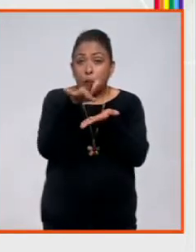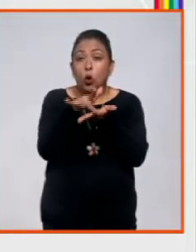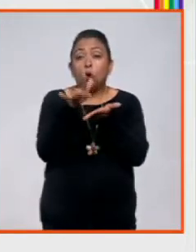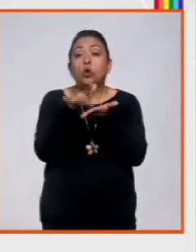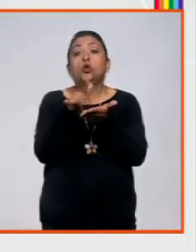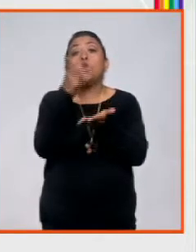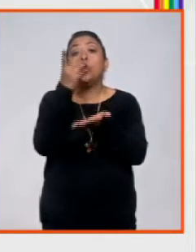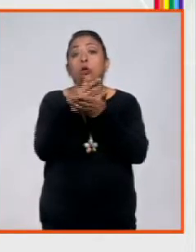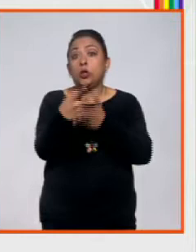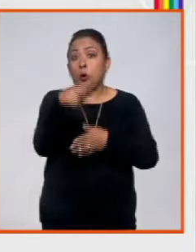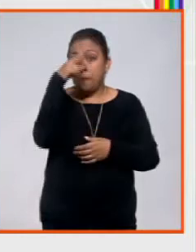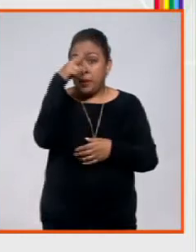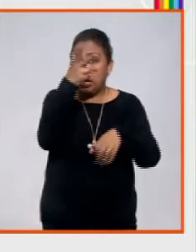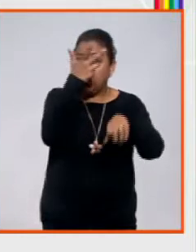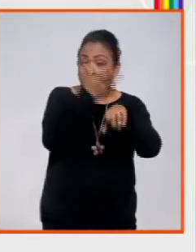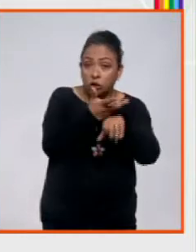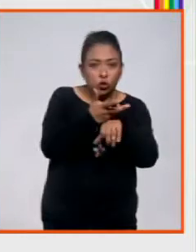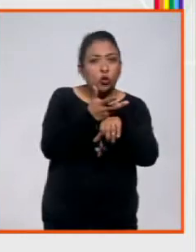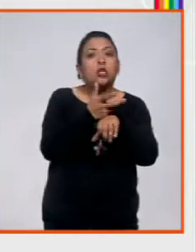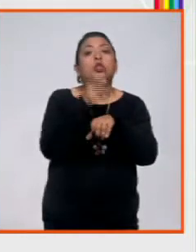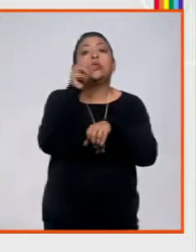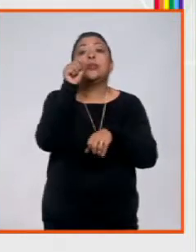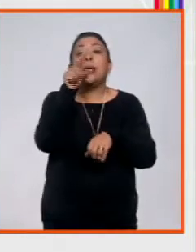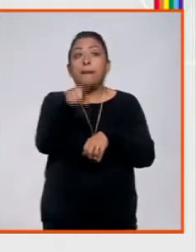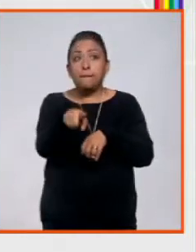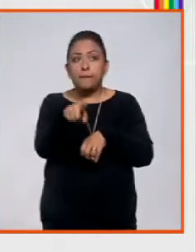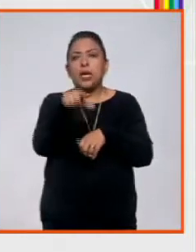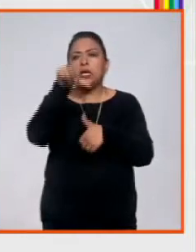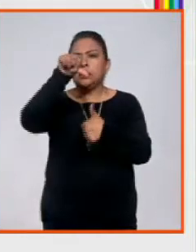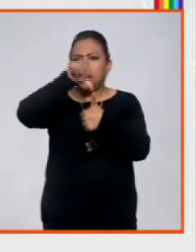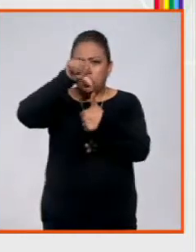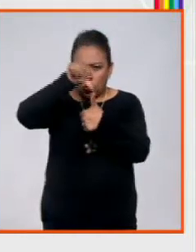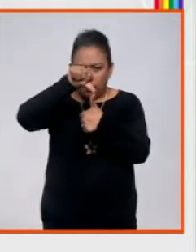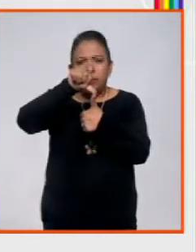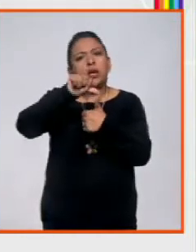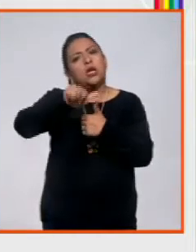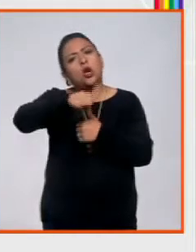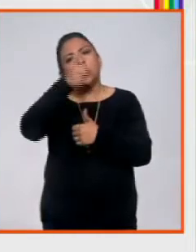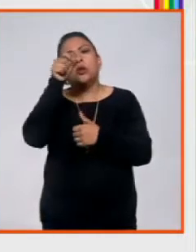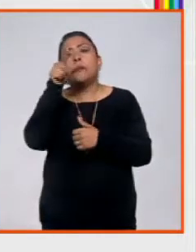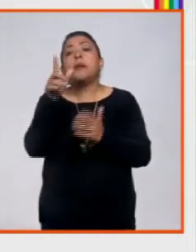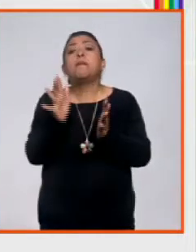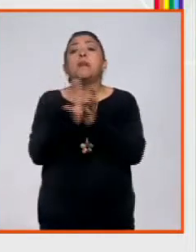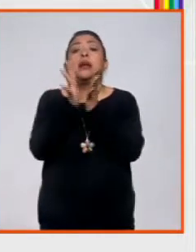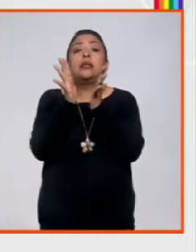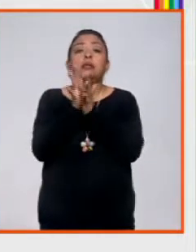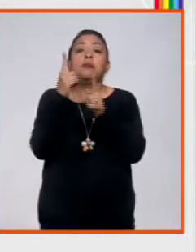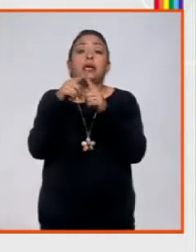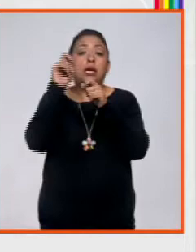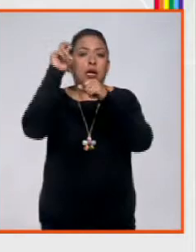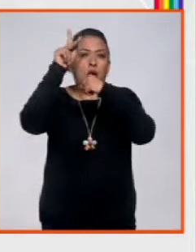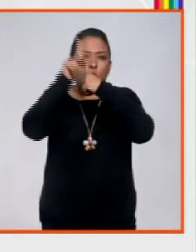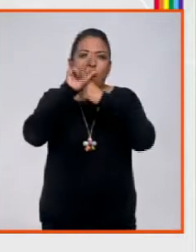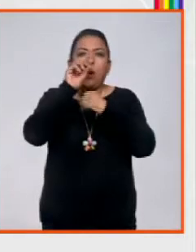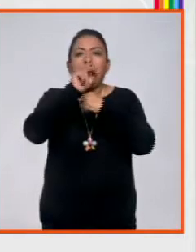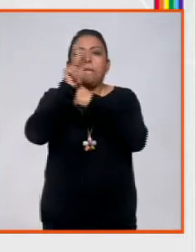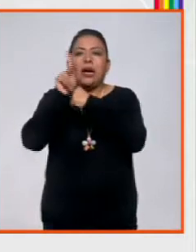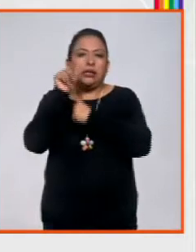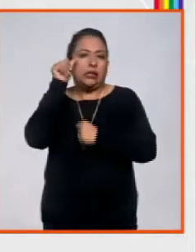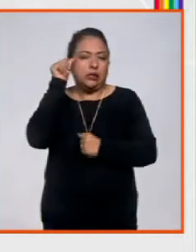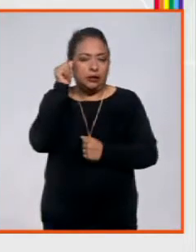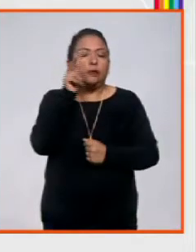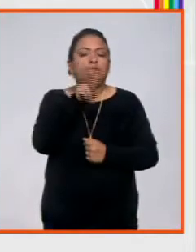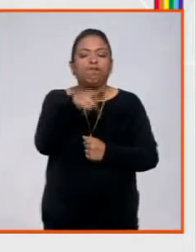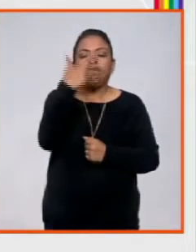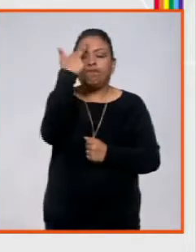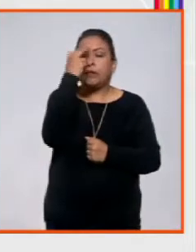sólo compete a méxico eeuu y a la región de centroamérica sino también europa y algunos países de asia si